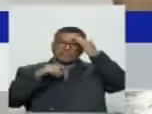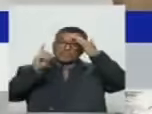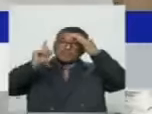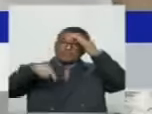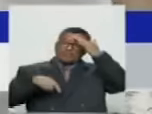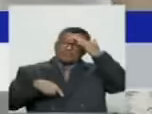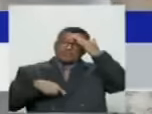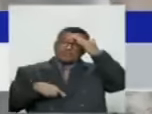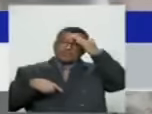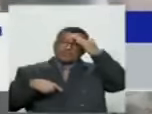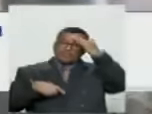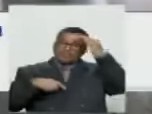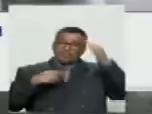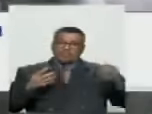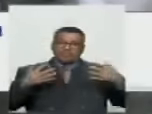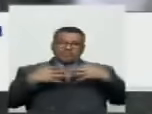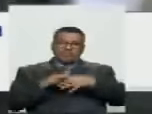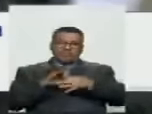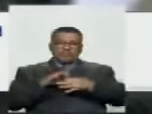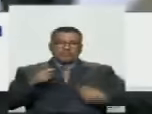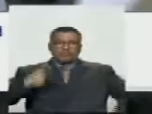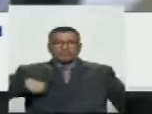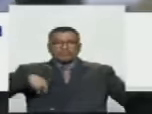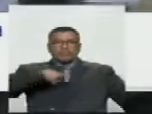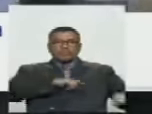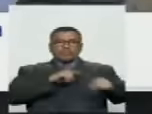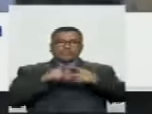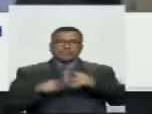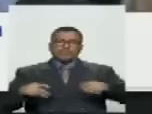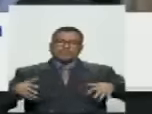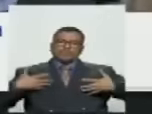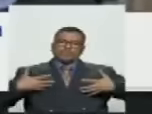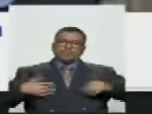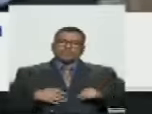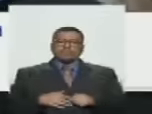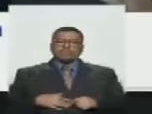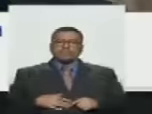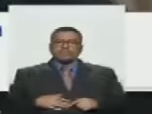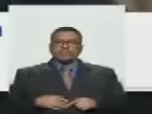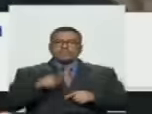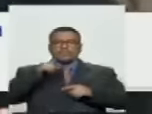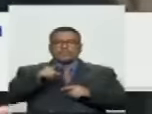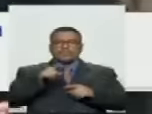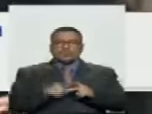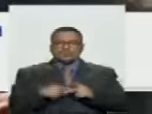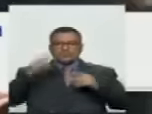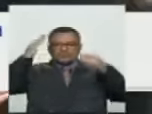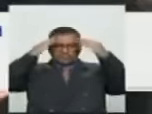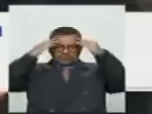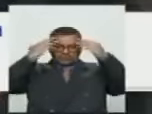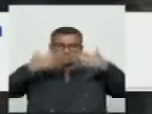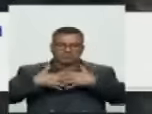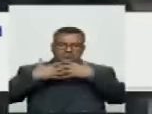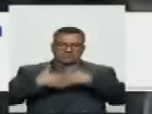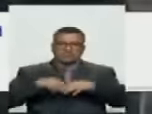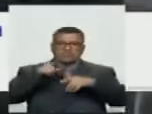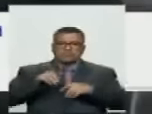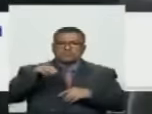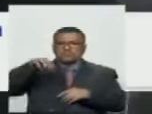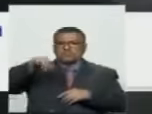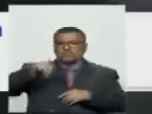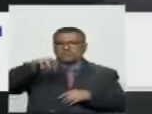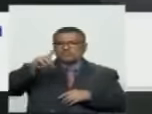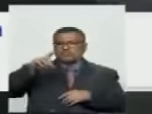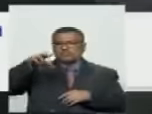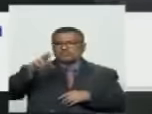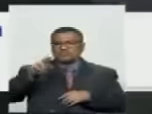también las relaciones con los otros y las emociones. Una parte del cerebro que es determinante, que se llama la amígdala, y